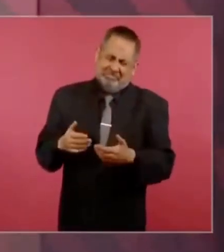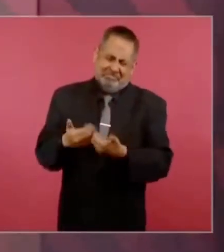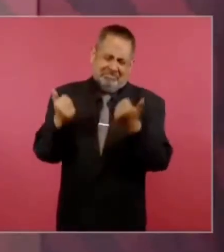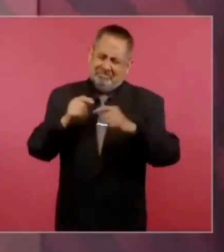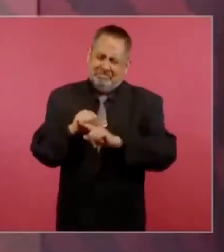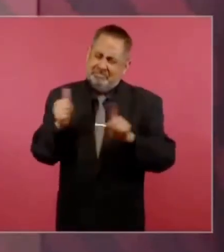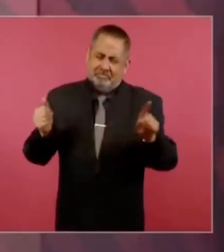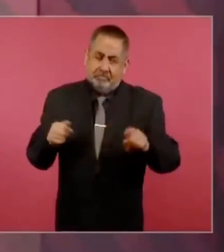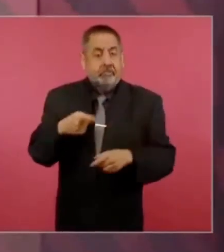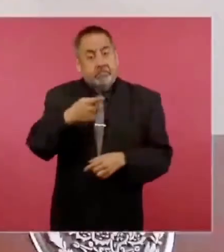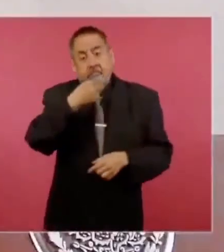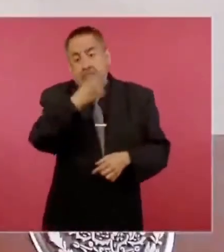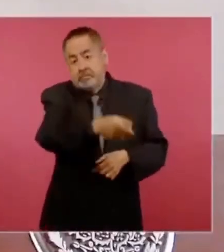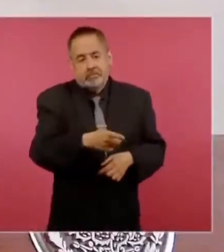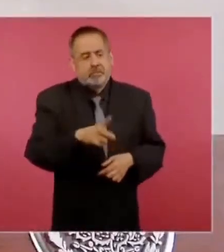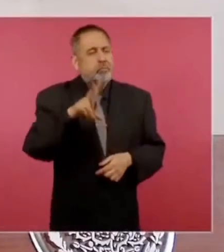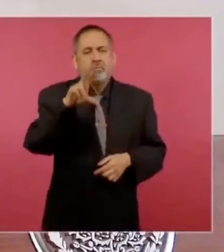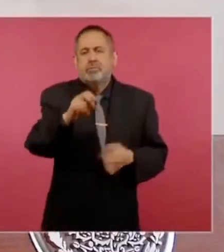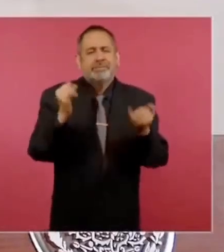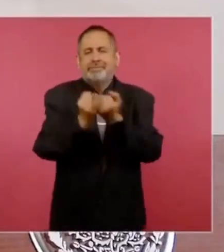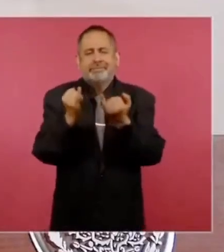eso.